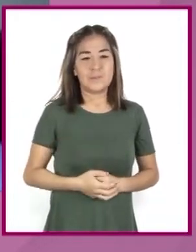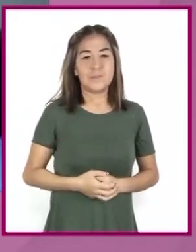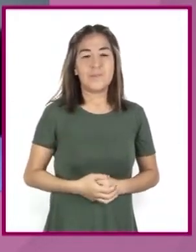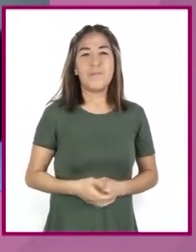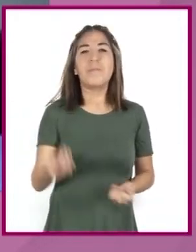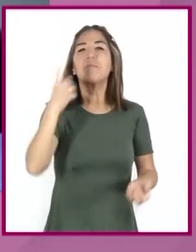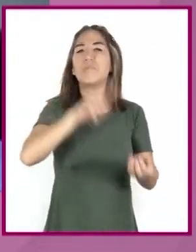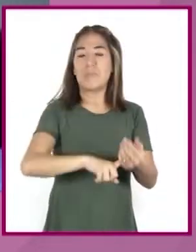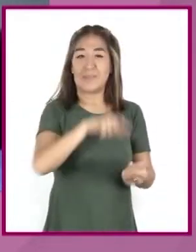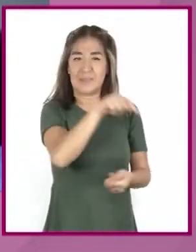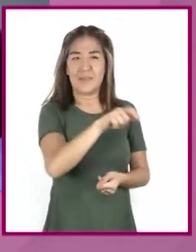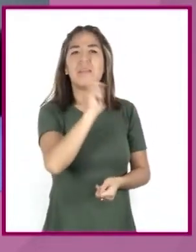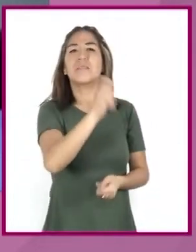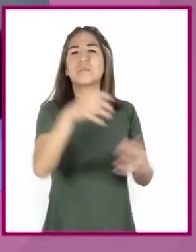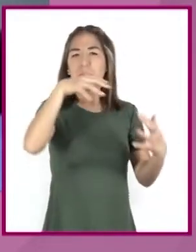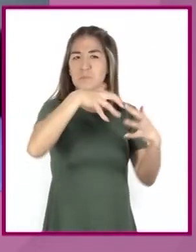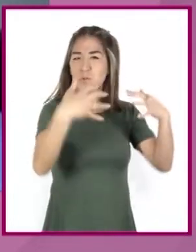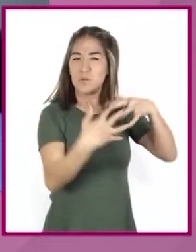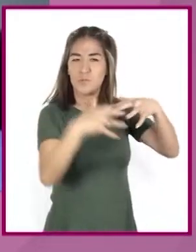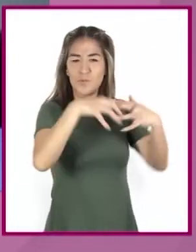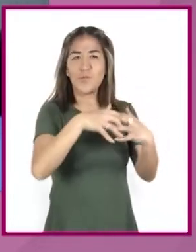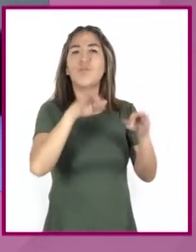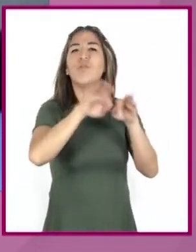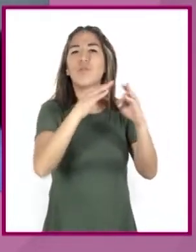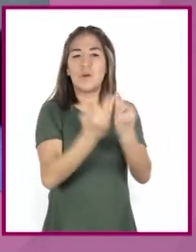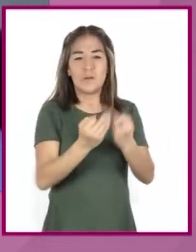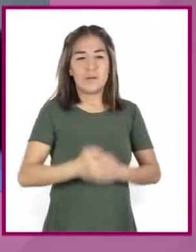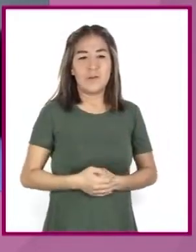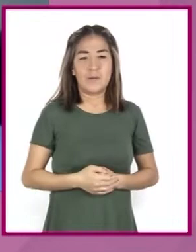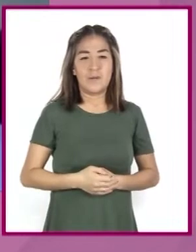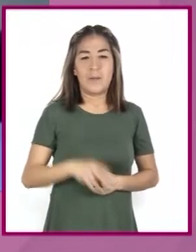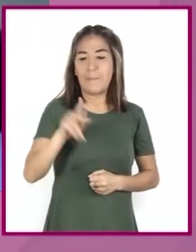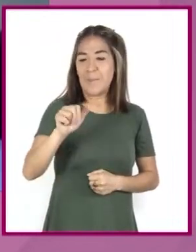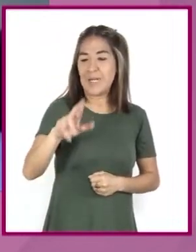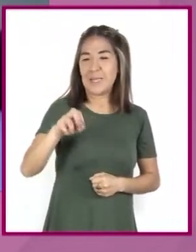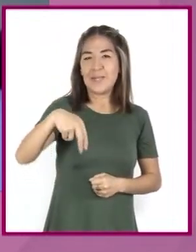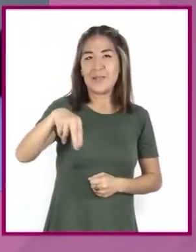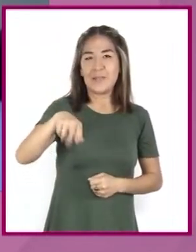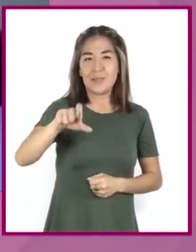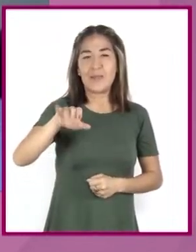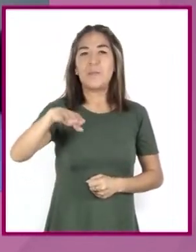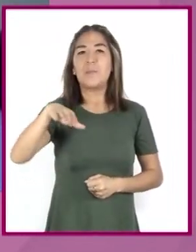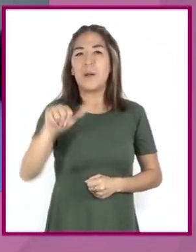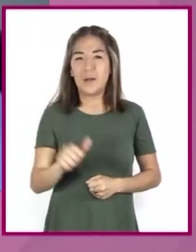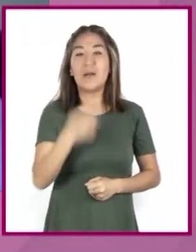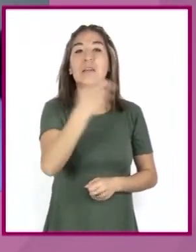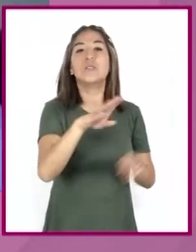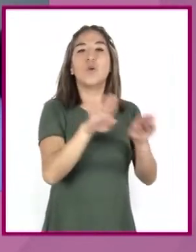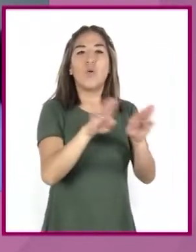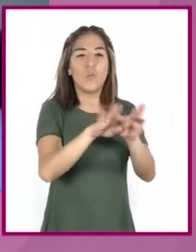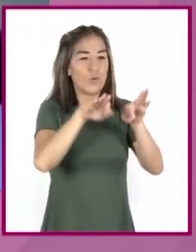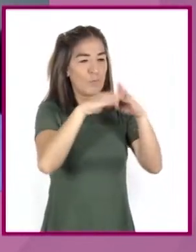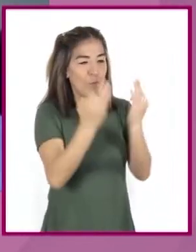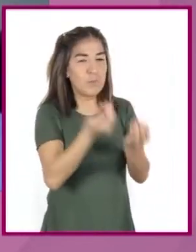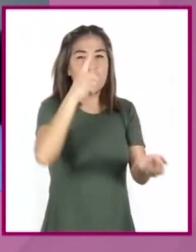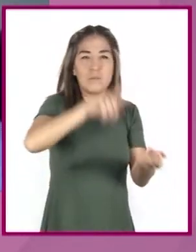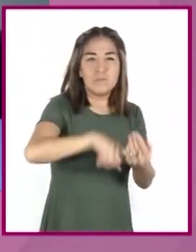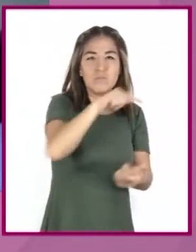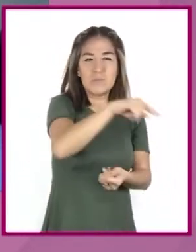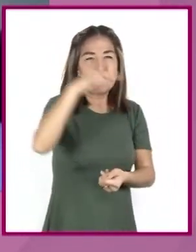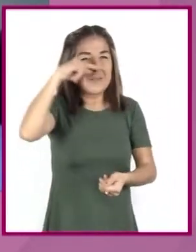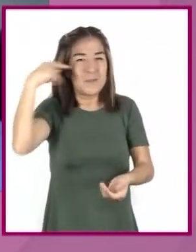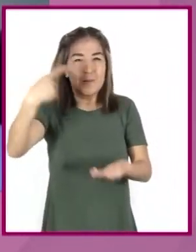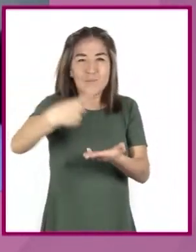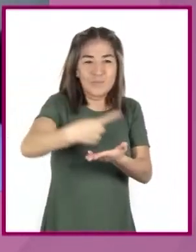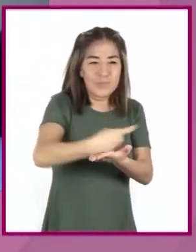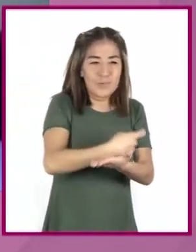Entre estos tejidos encontramos el parénquima o sustancia de los órganos que podemos ver en